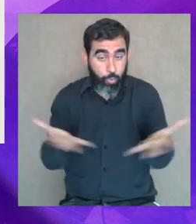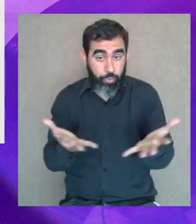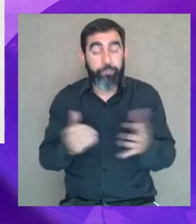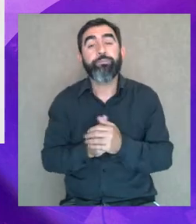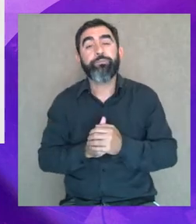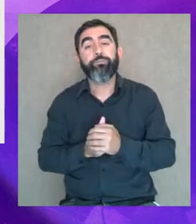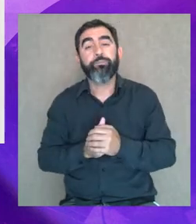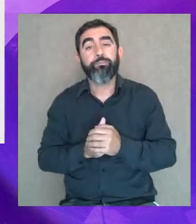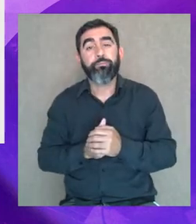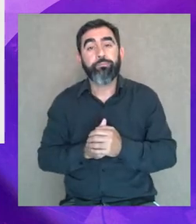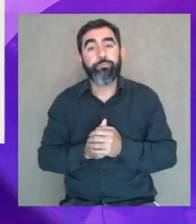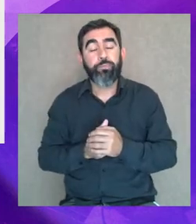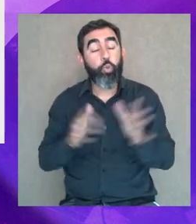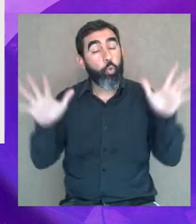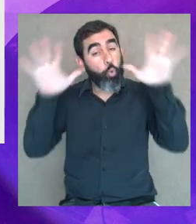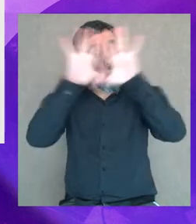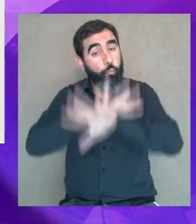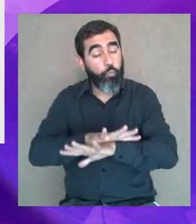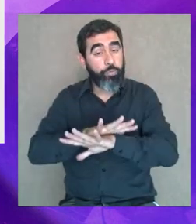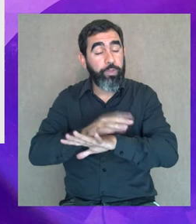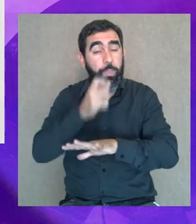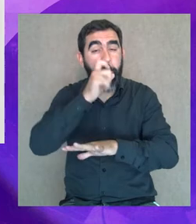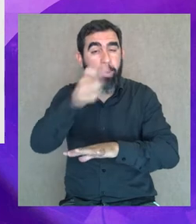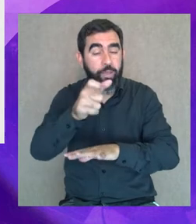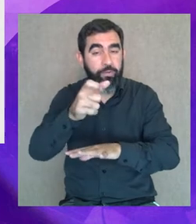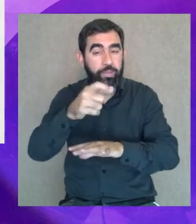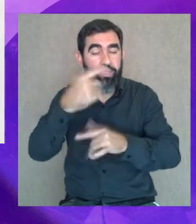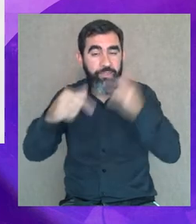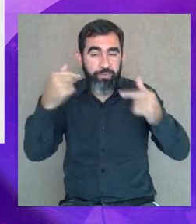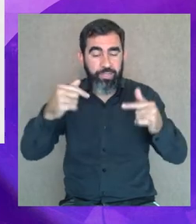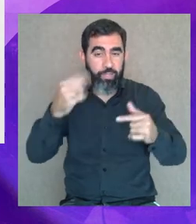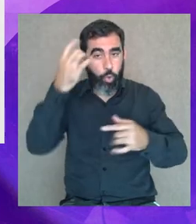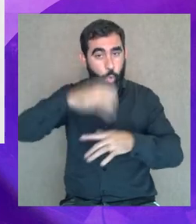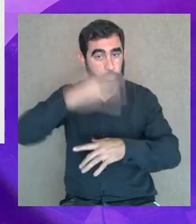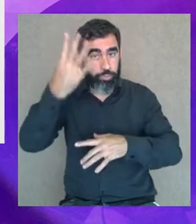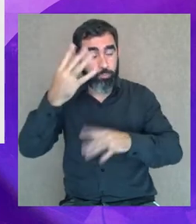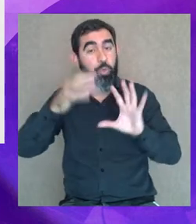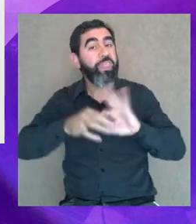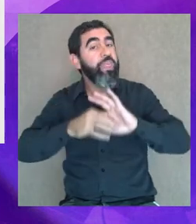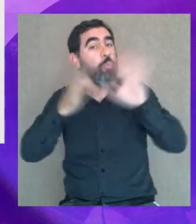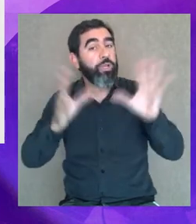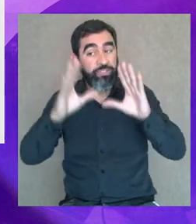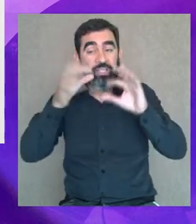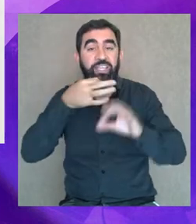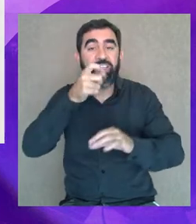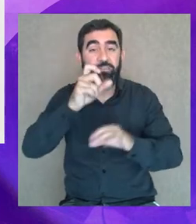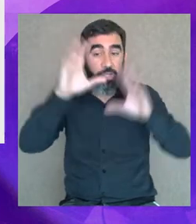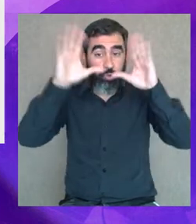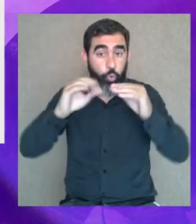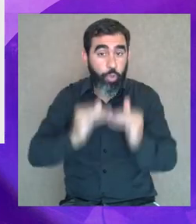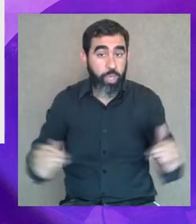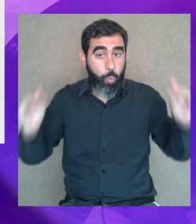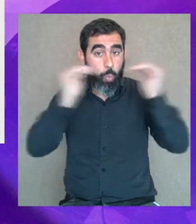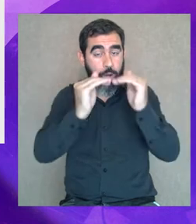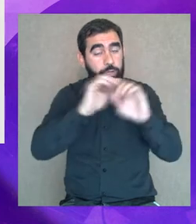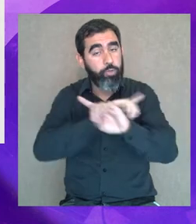que confunde el concepto y el significado de la democracia la democracia no es que todos seamos